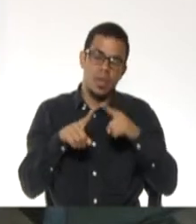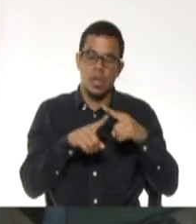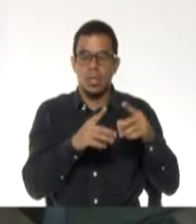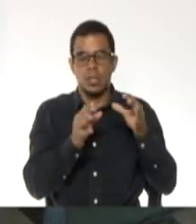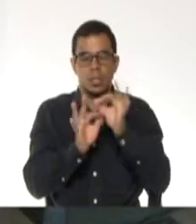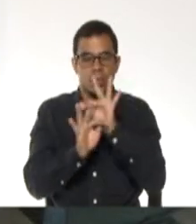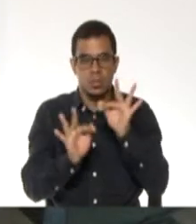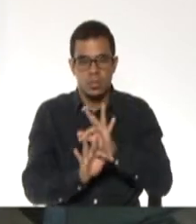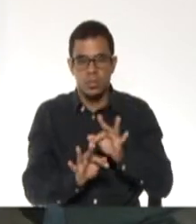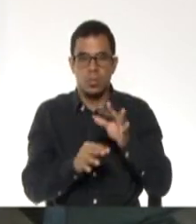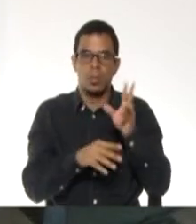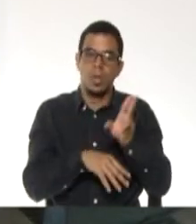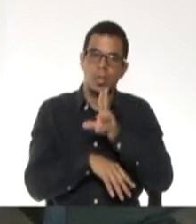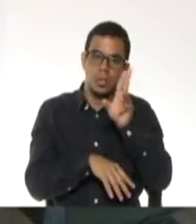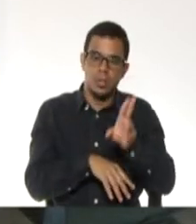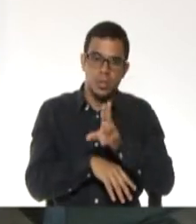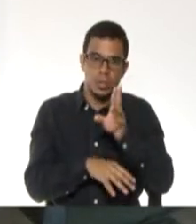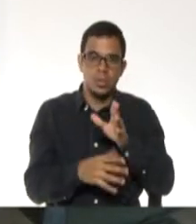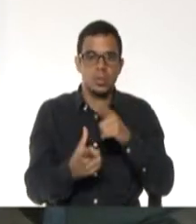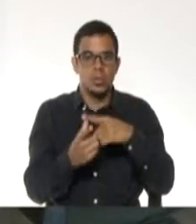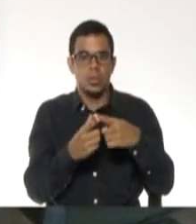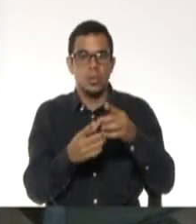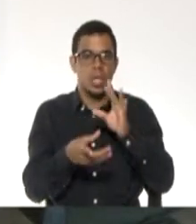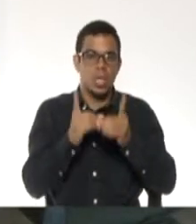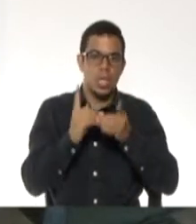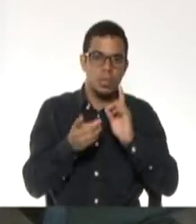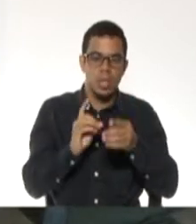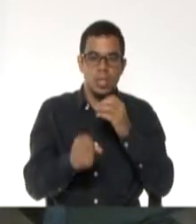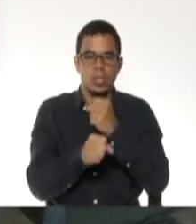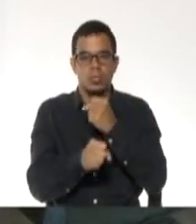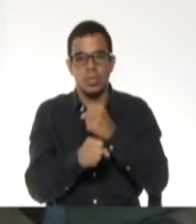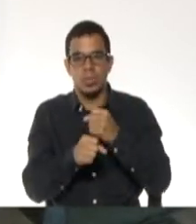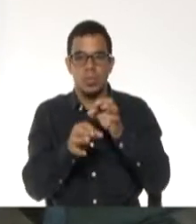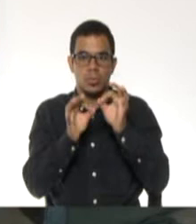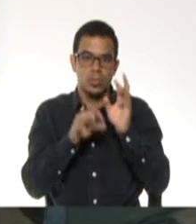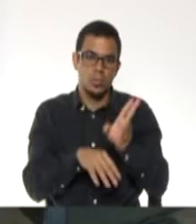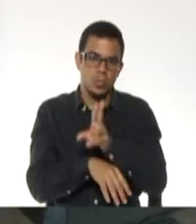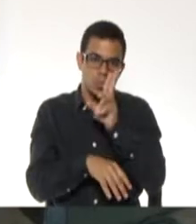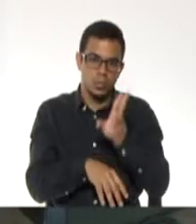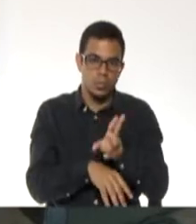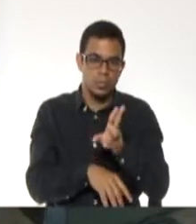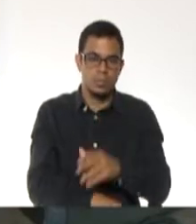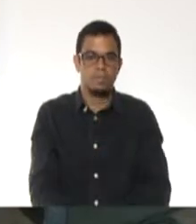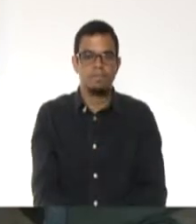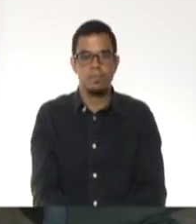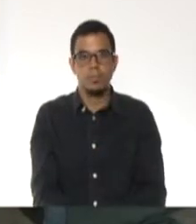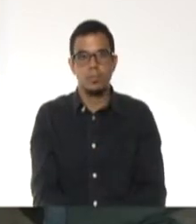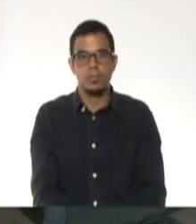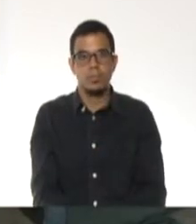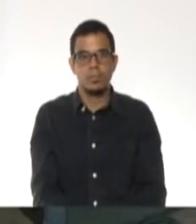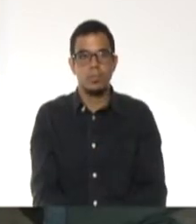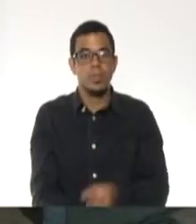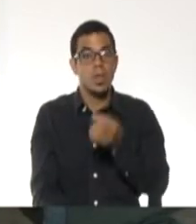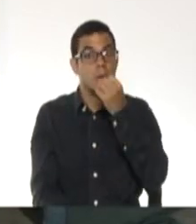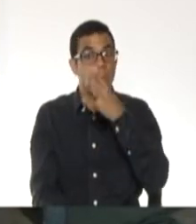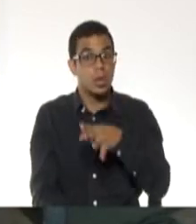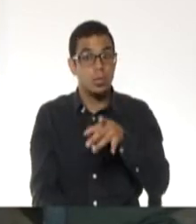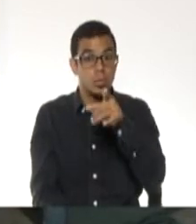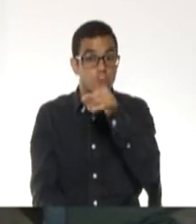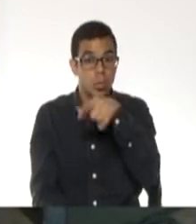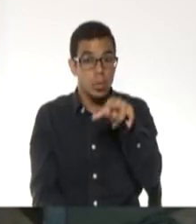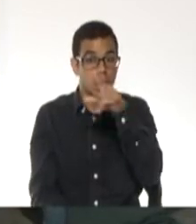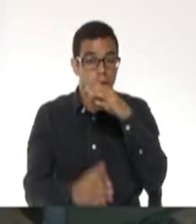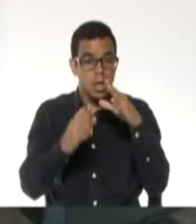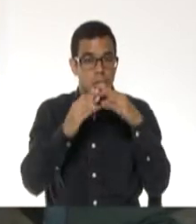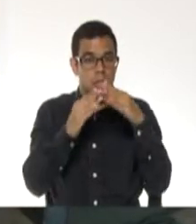y entonces ya sería específico al trabajo a realizar. Al realizar. Muy bueno, muchachos, entonces allá en casa pendientes con el tipo de alicate que se va a